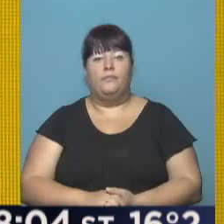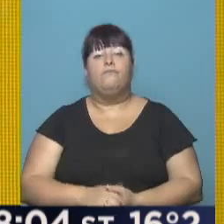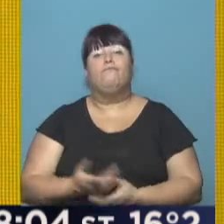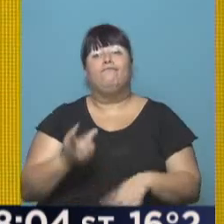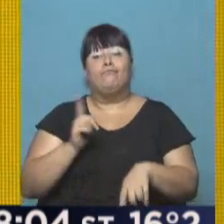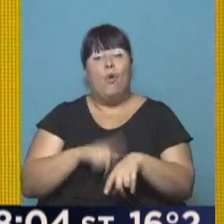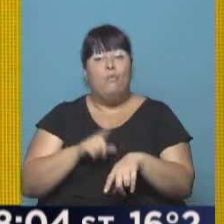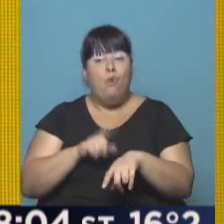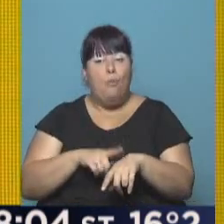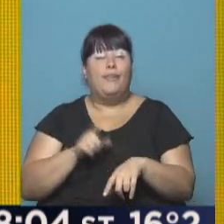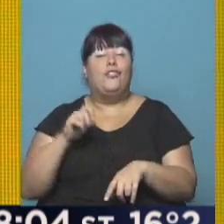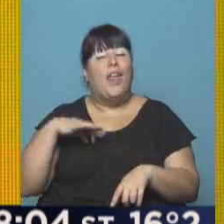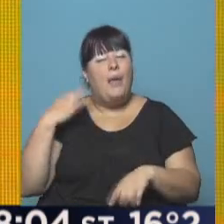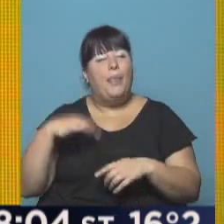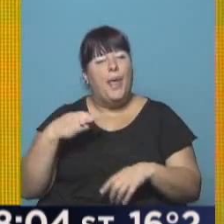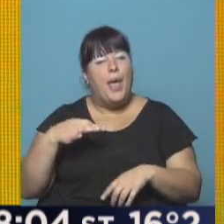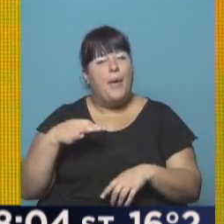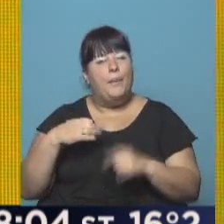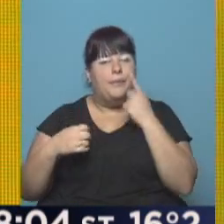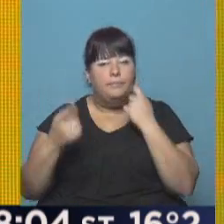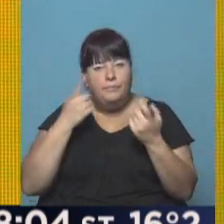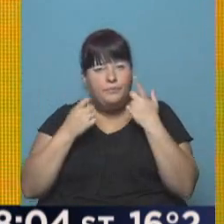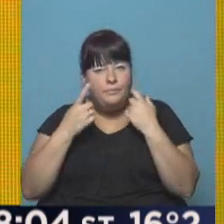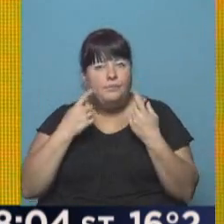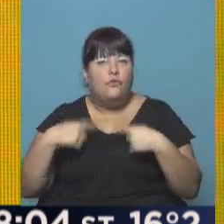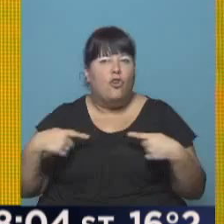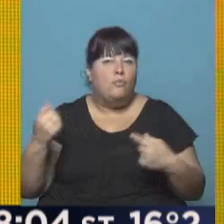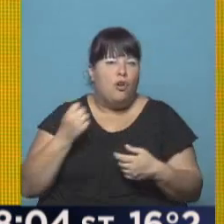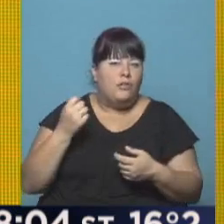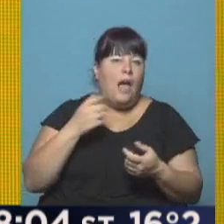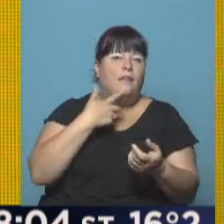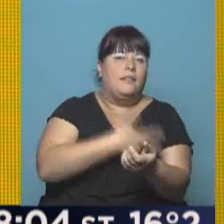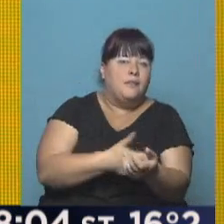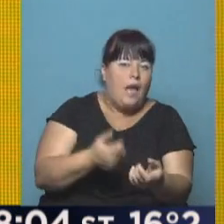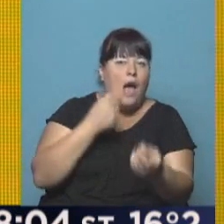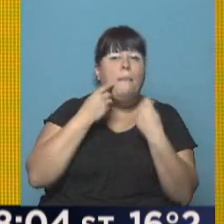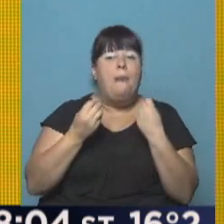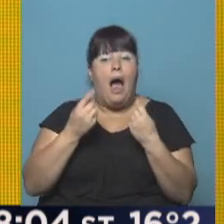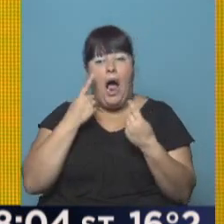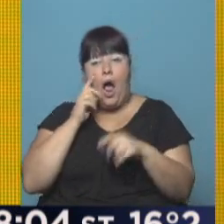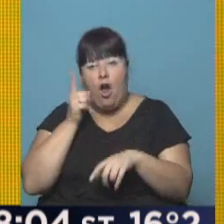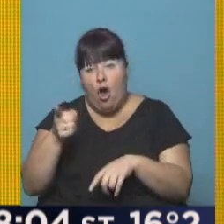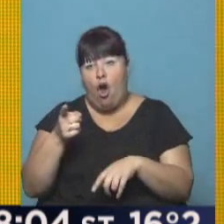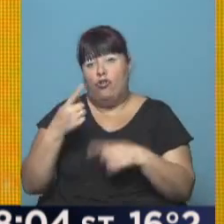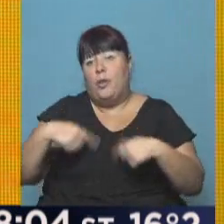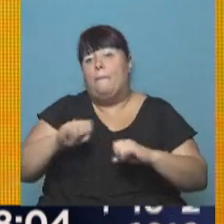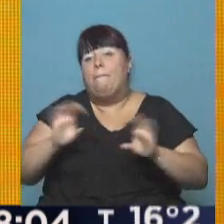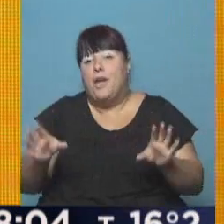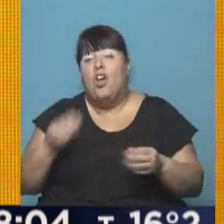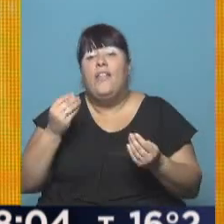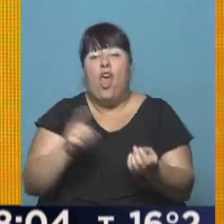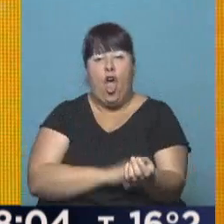Hay un momento en la vida que tenemos que empezar a medir todos nuestros valores en sangre para prevenir cosas peores.